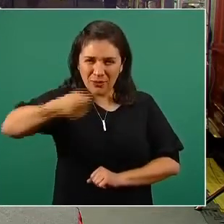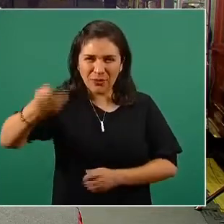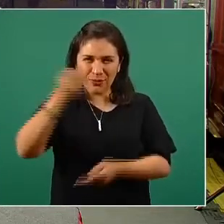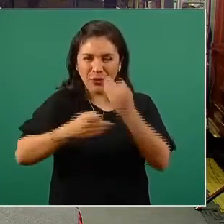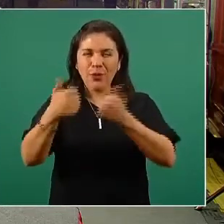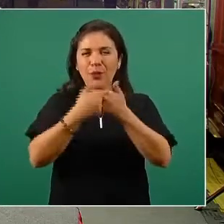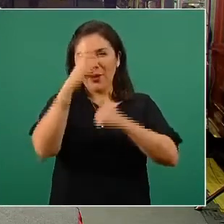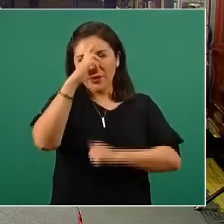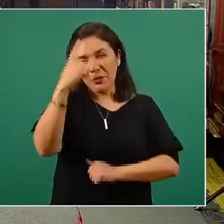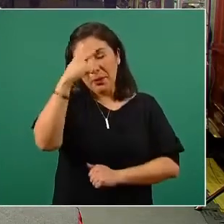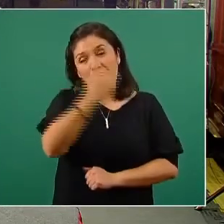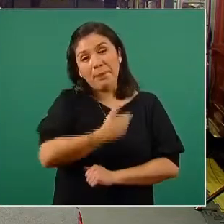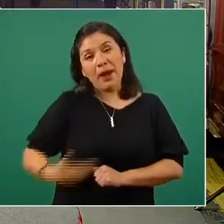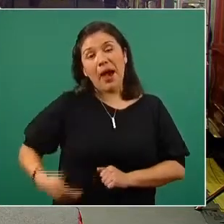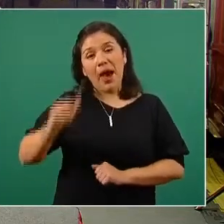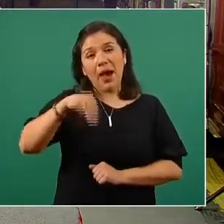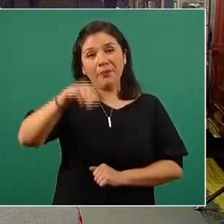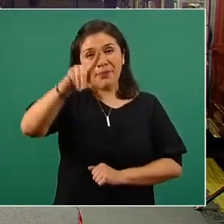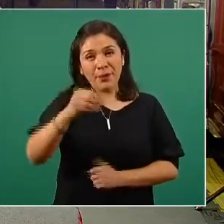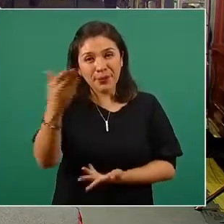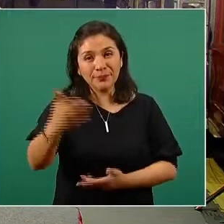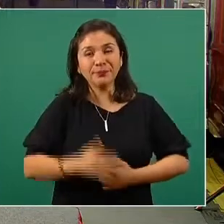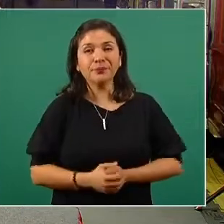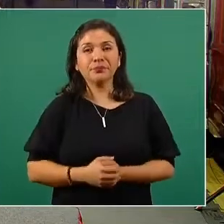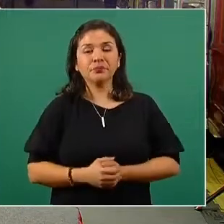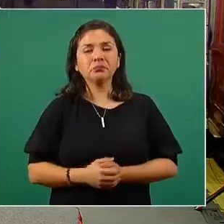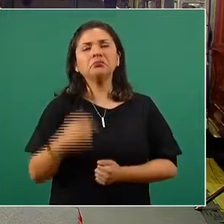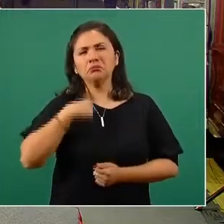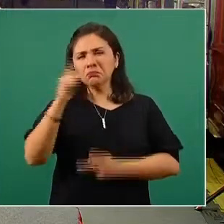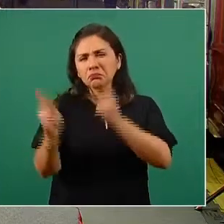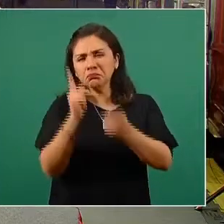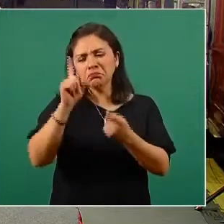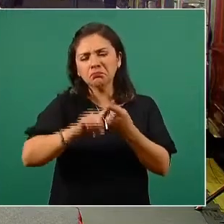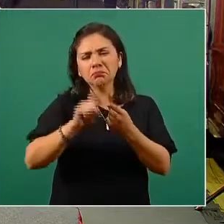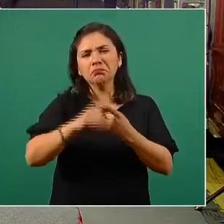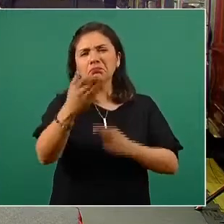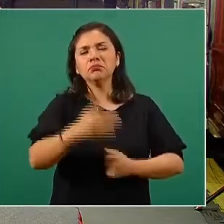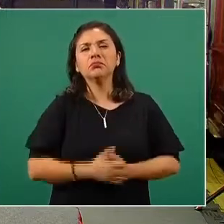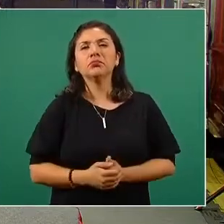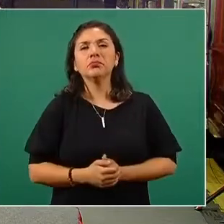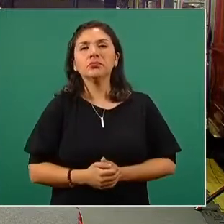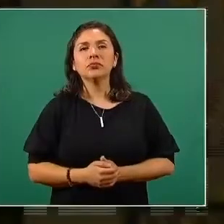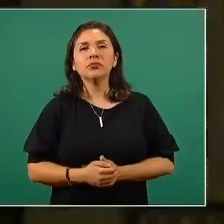mucho respeto al presidente Andrés Manuel López Obrador. La primera pregunta, doctor,